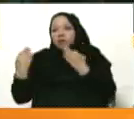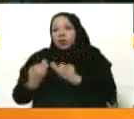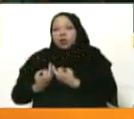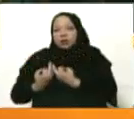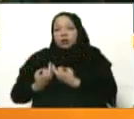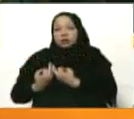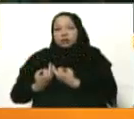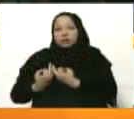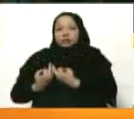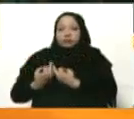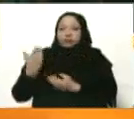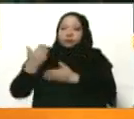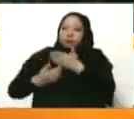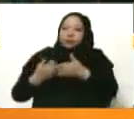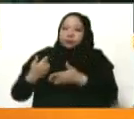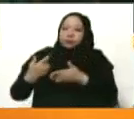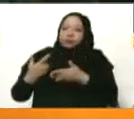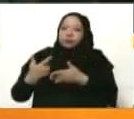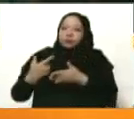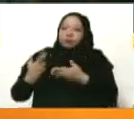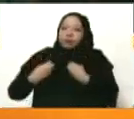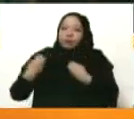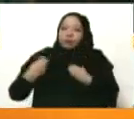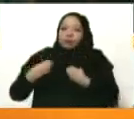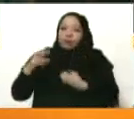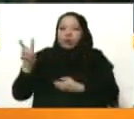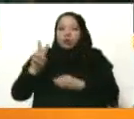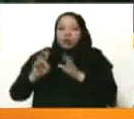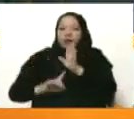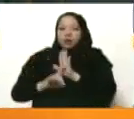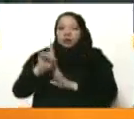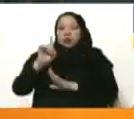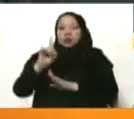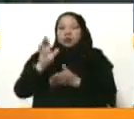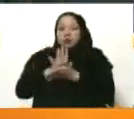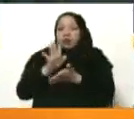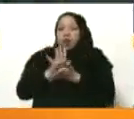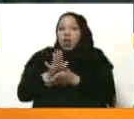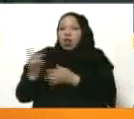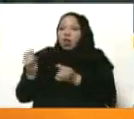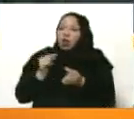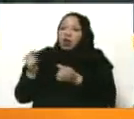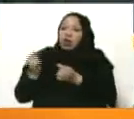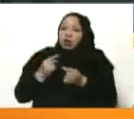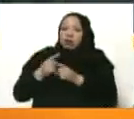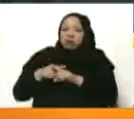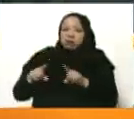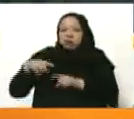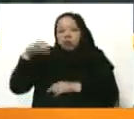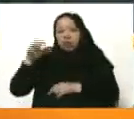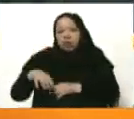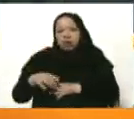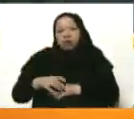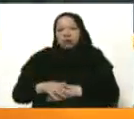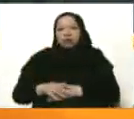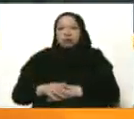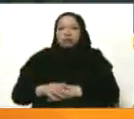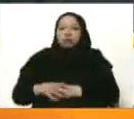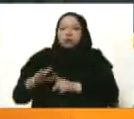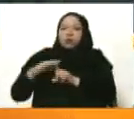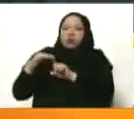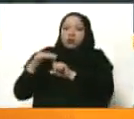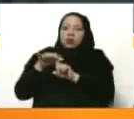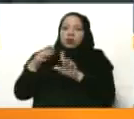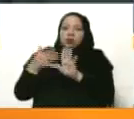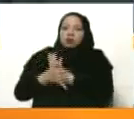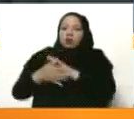viva pues estas condiciones que hoy vive el país entero, porque pudiéramos hablar que también está pasando en distintos estados situaciones con respecto